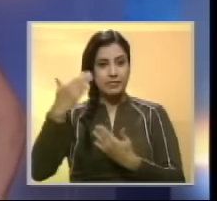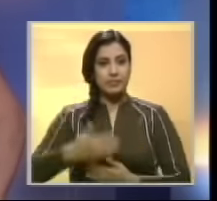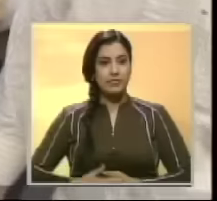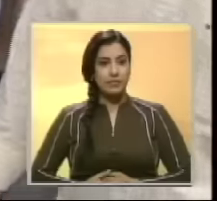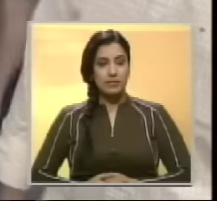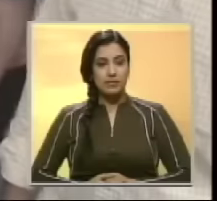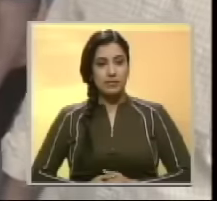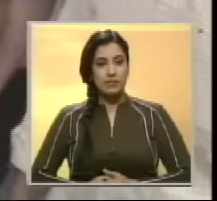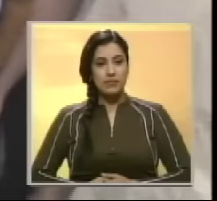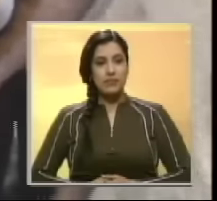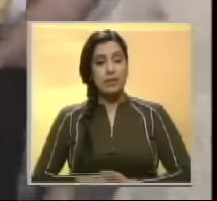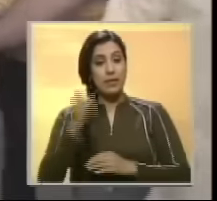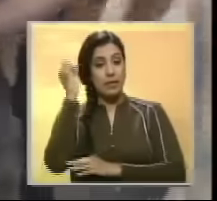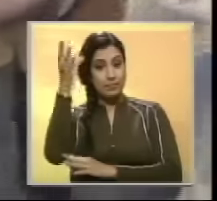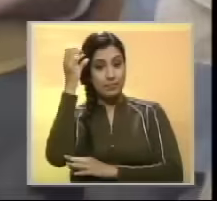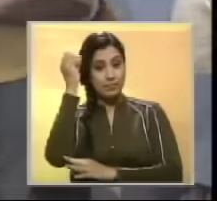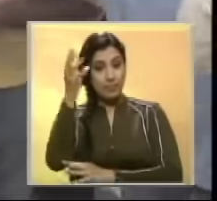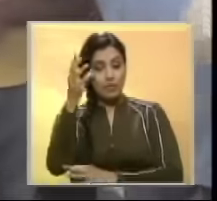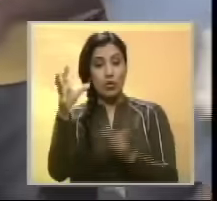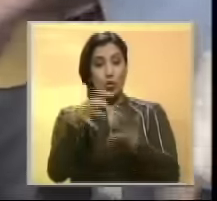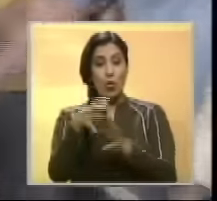Informa el